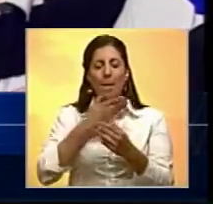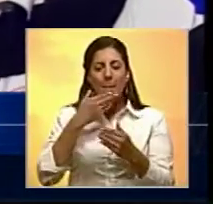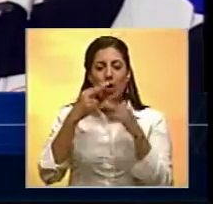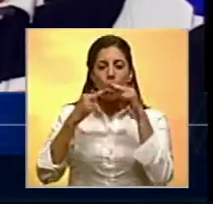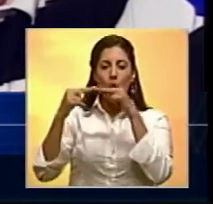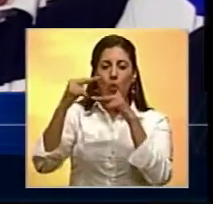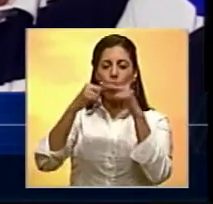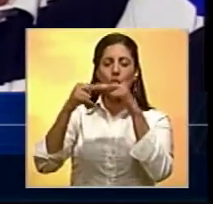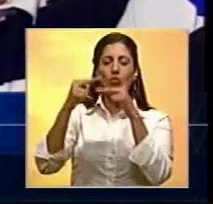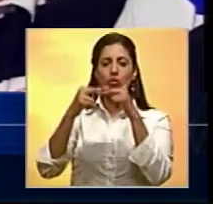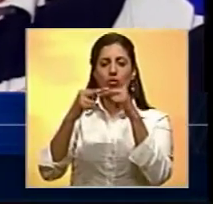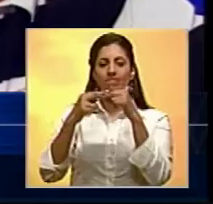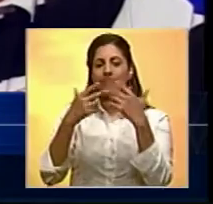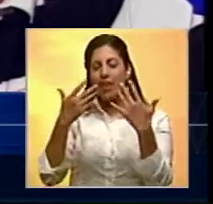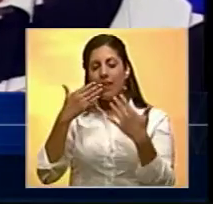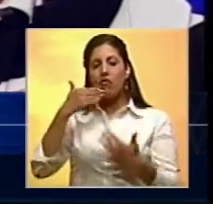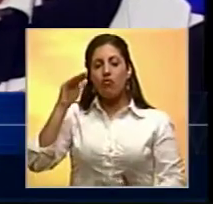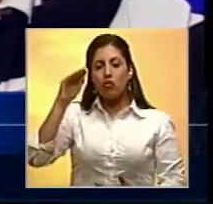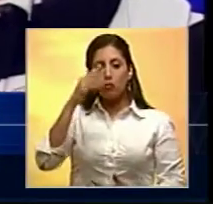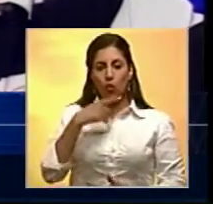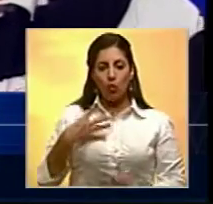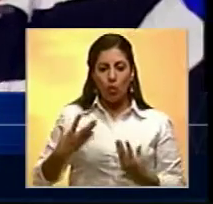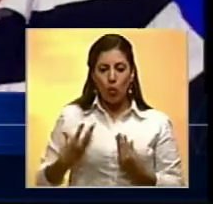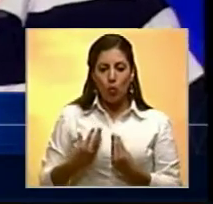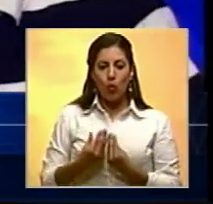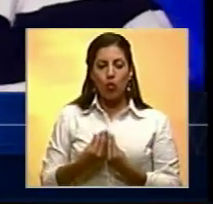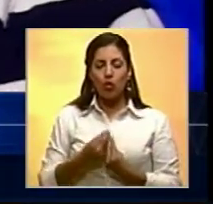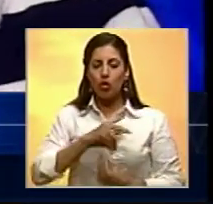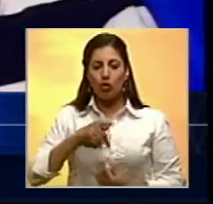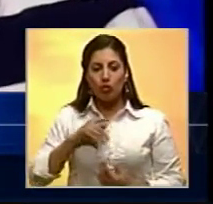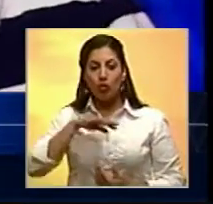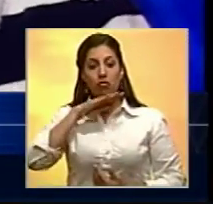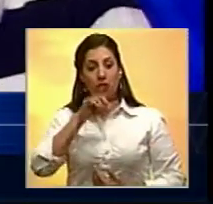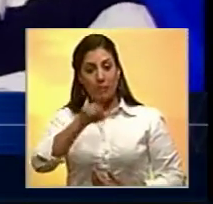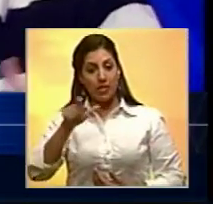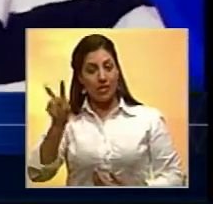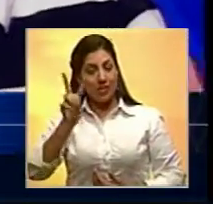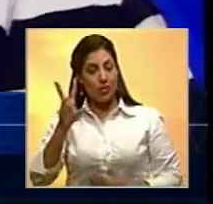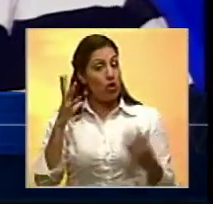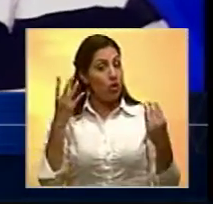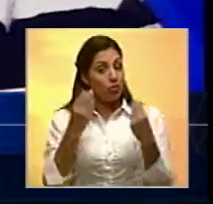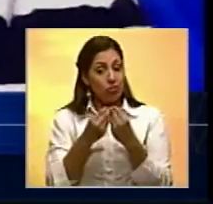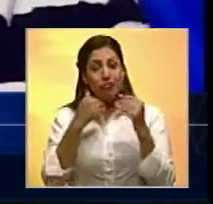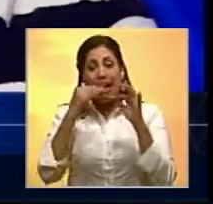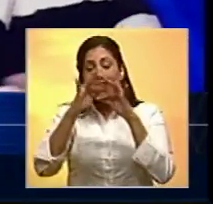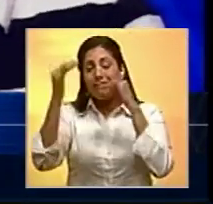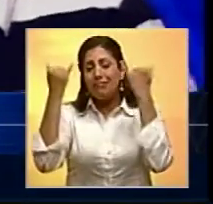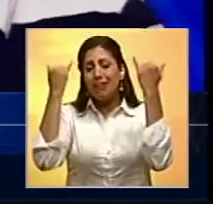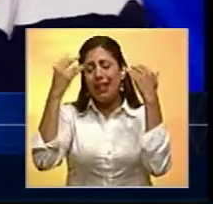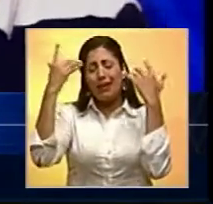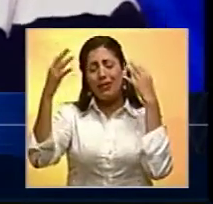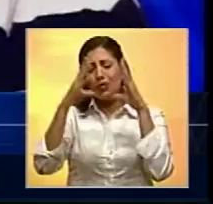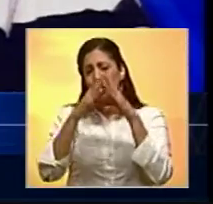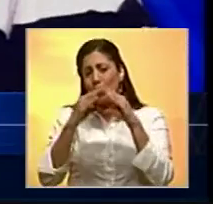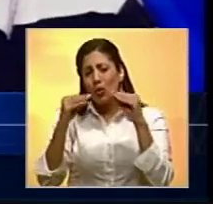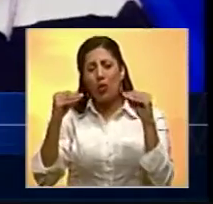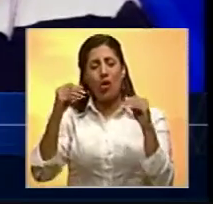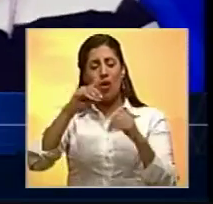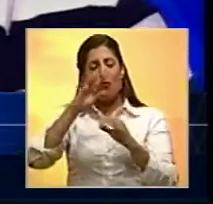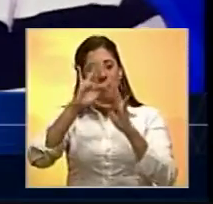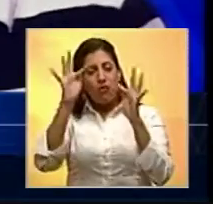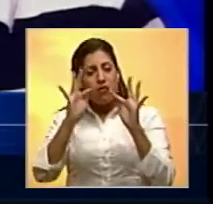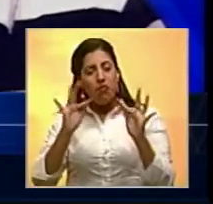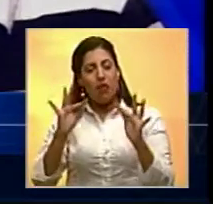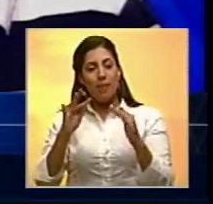construir ese futuro juntos, donde quepan todos los venezolanos con todas las formas de pensar y todas las ideologías y todas las formas